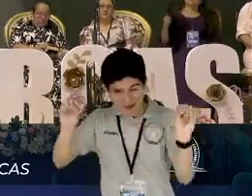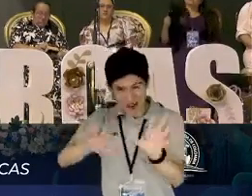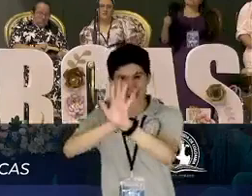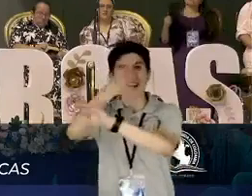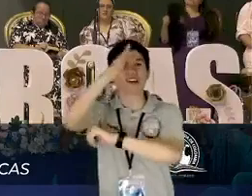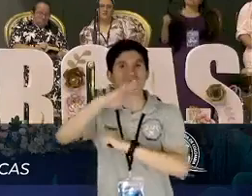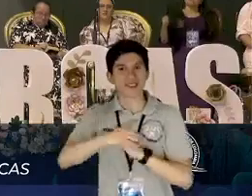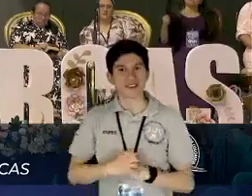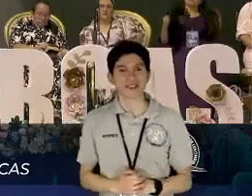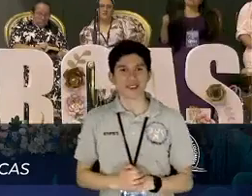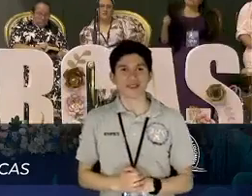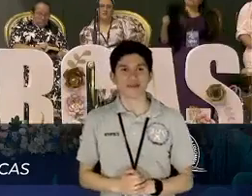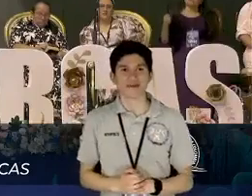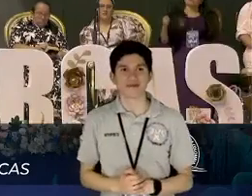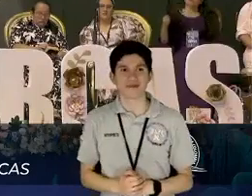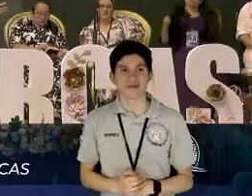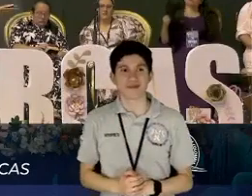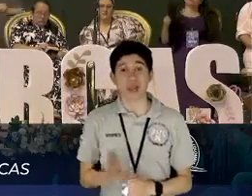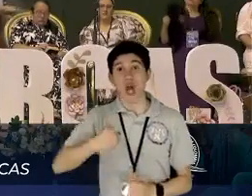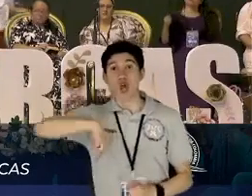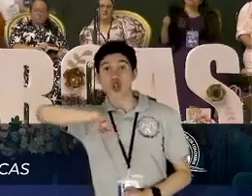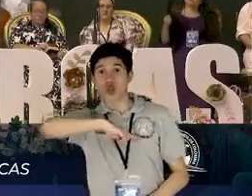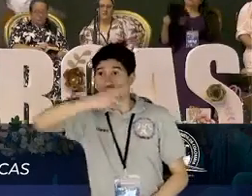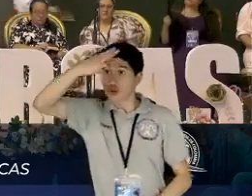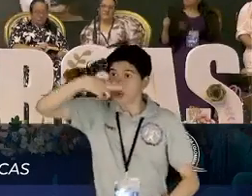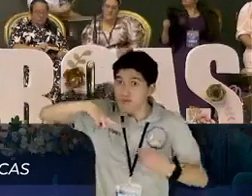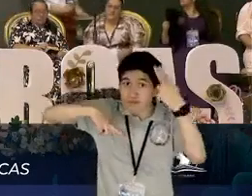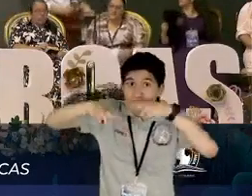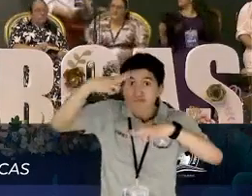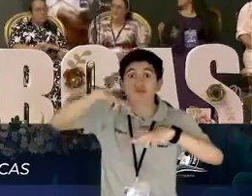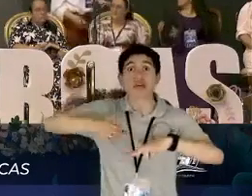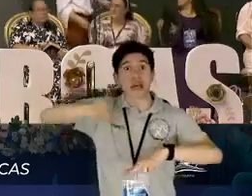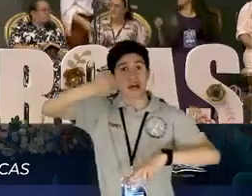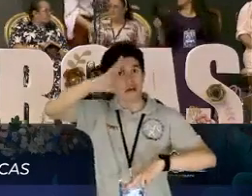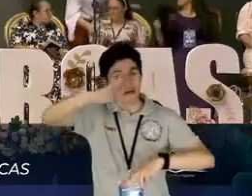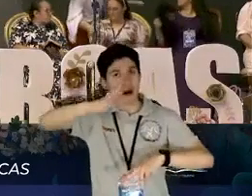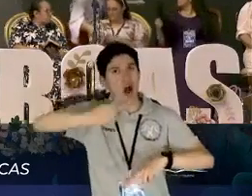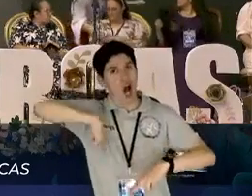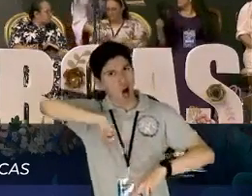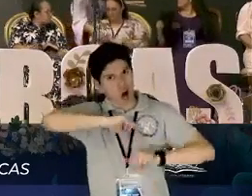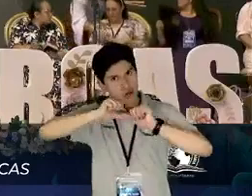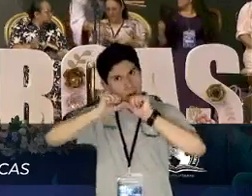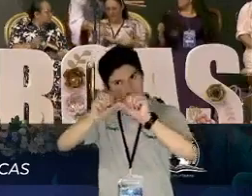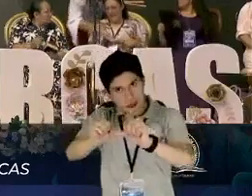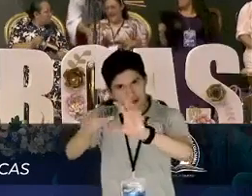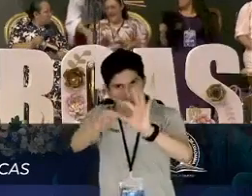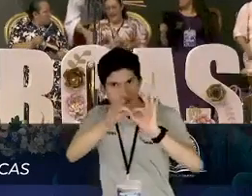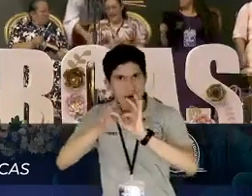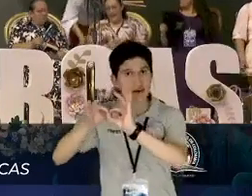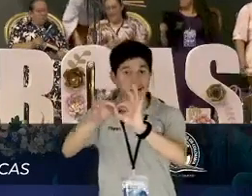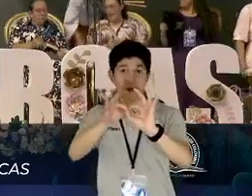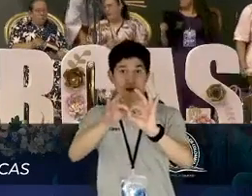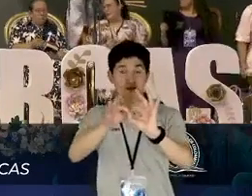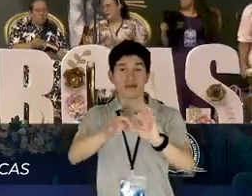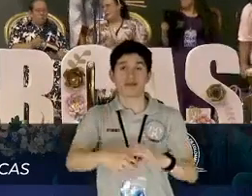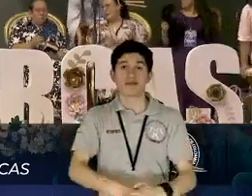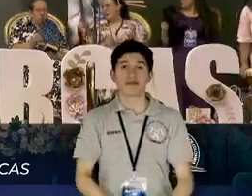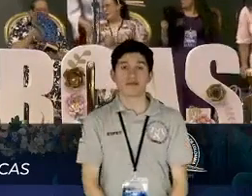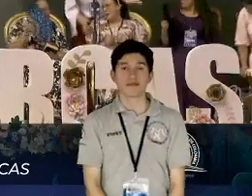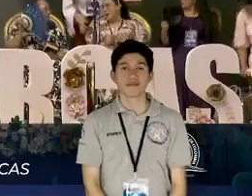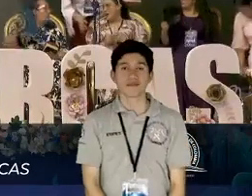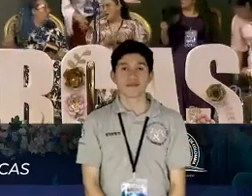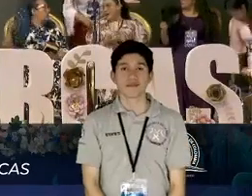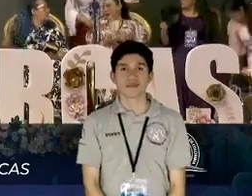Jesús. Así que nosotros, como hijos de Dios, debemos permanecer en la unidad. Hay